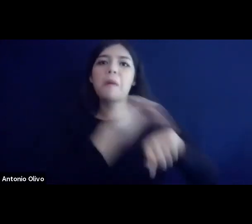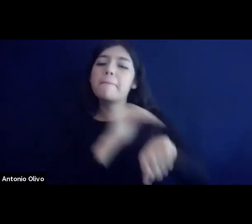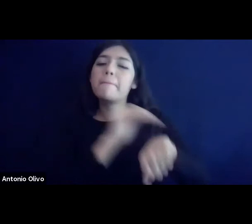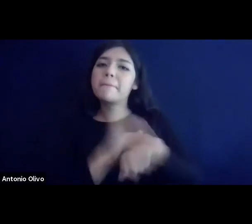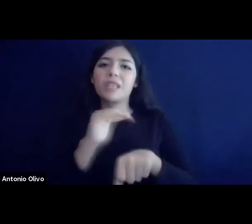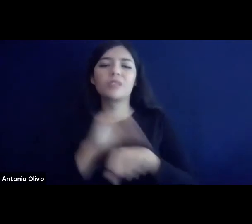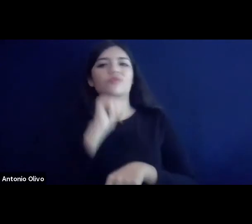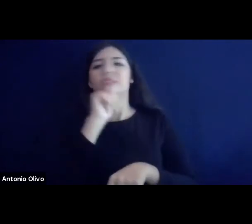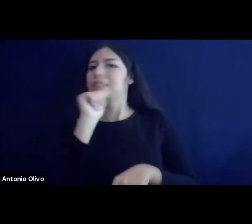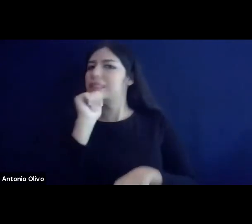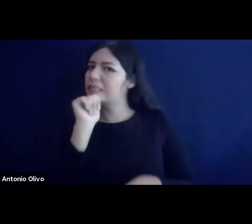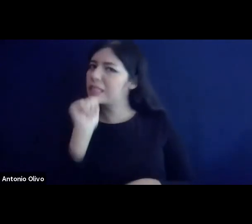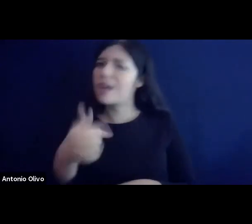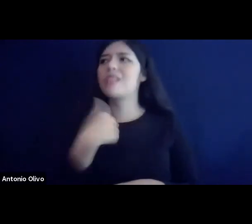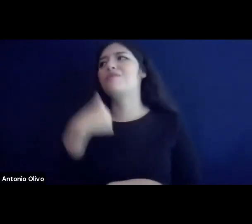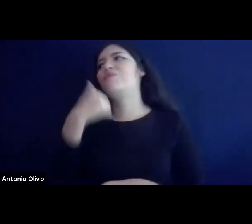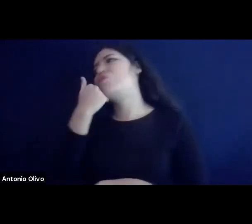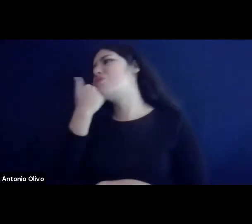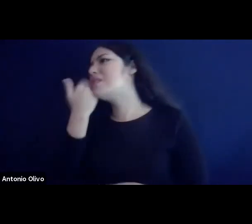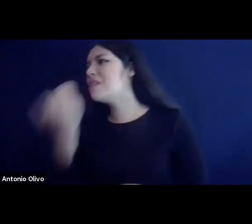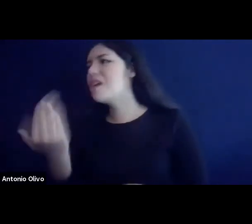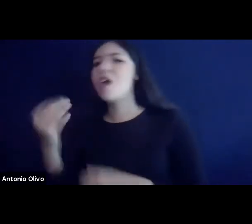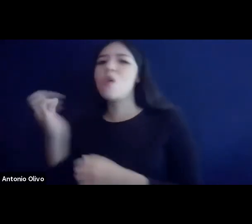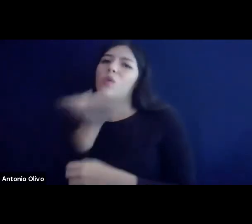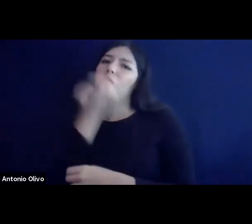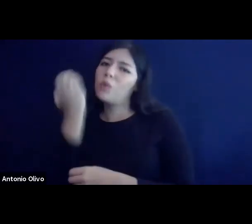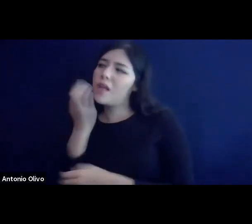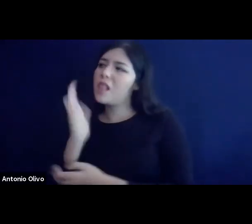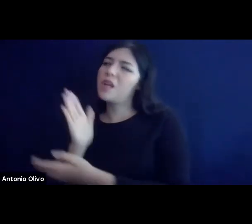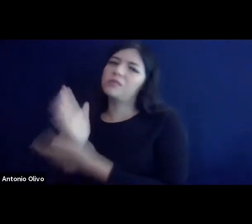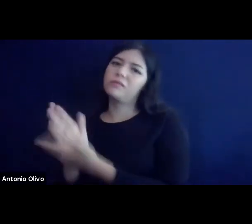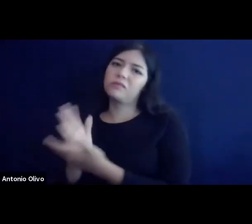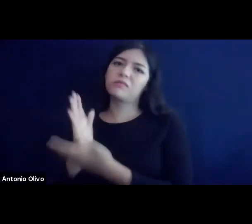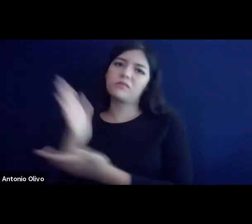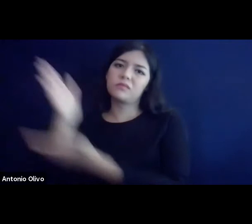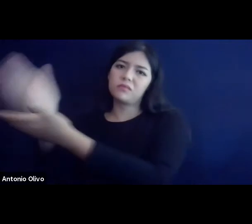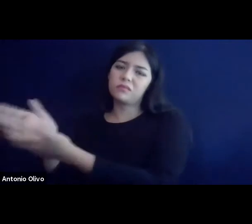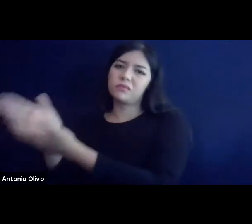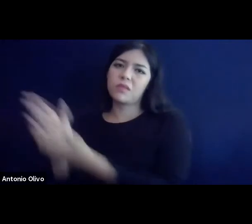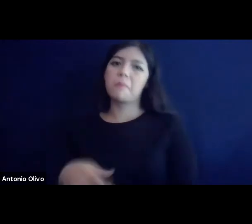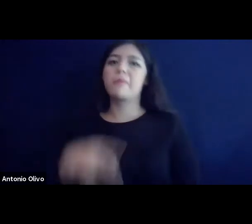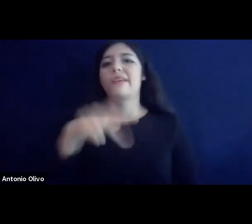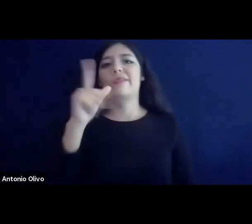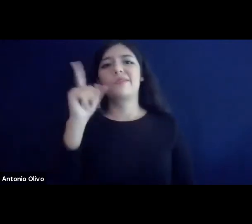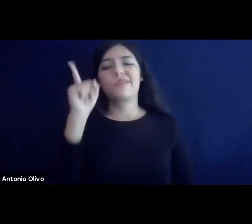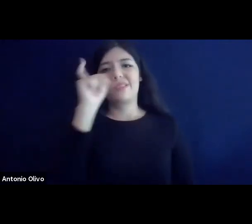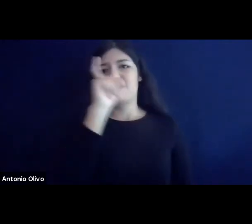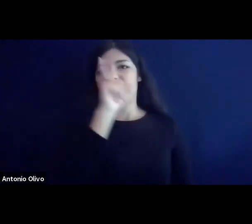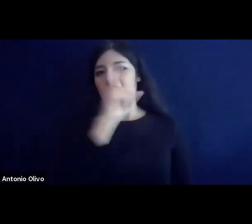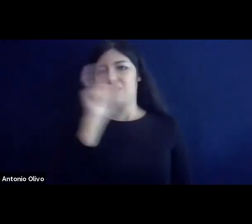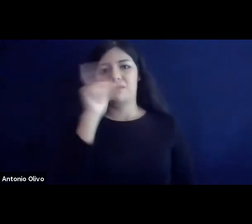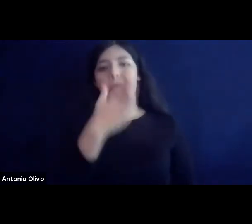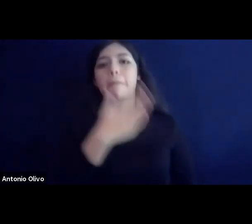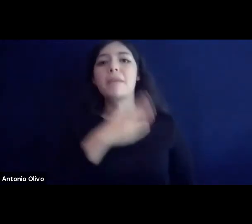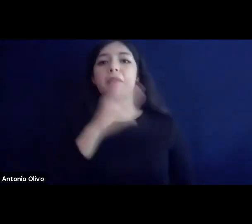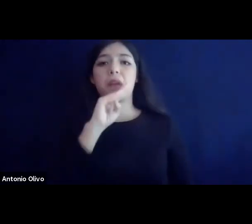quería regresar a la presencialidad. Sin embargo, fue complicado porque mi mamá era en esos momentos la única